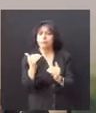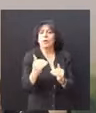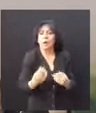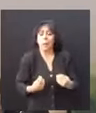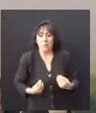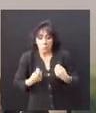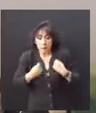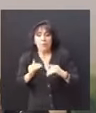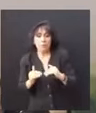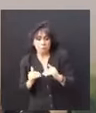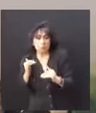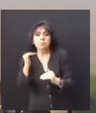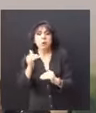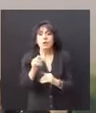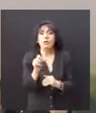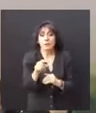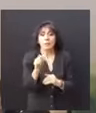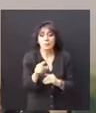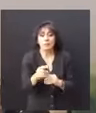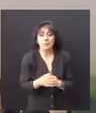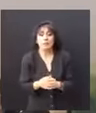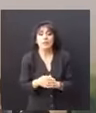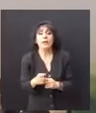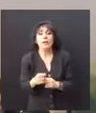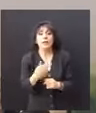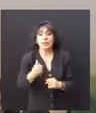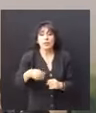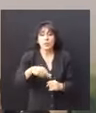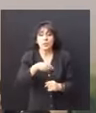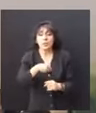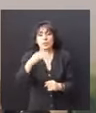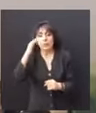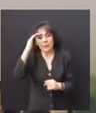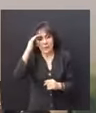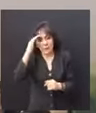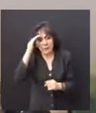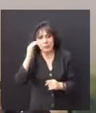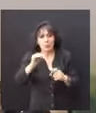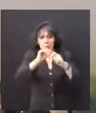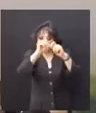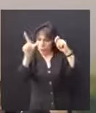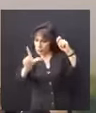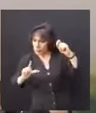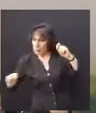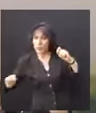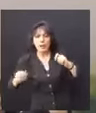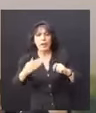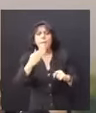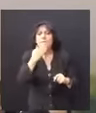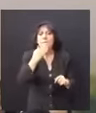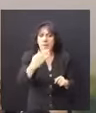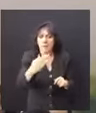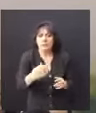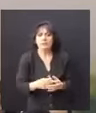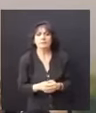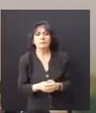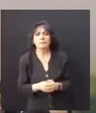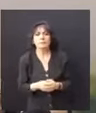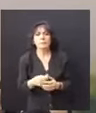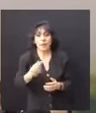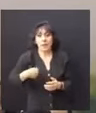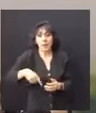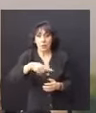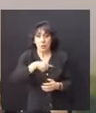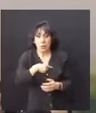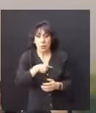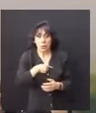se ha demostrado que a todo el país le va bien. Fíjense, nuestro peso. Decían que